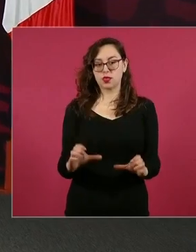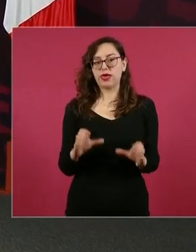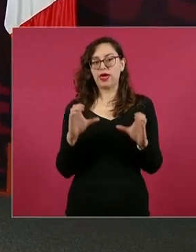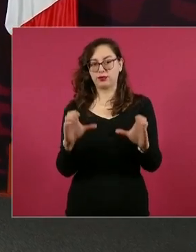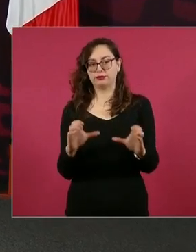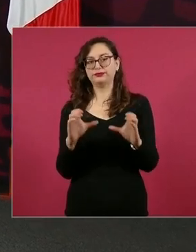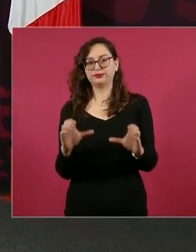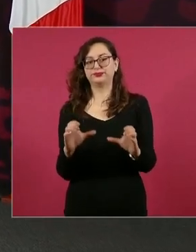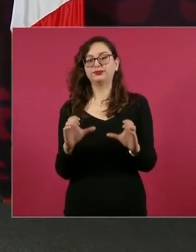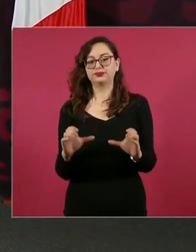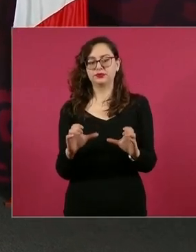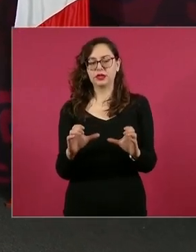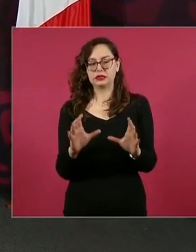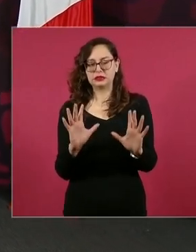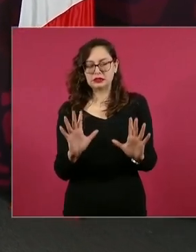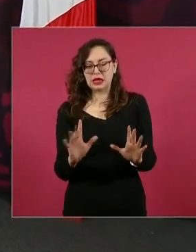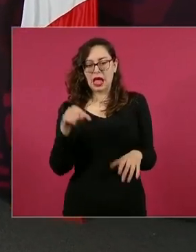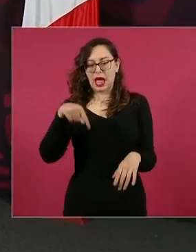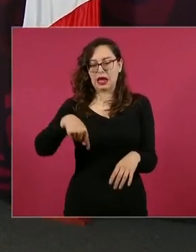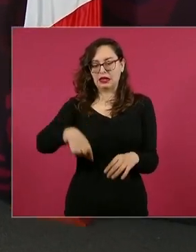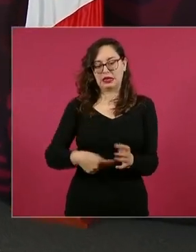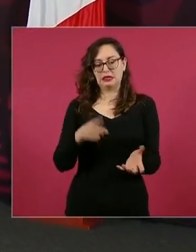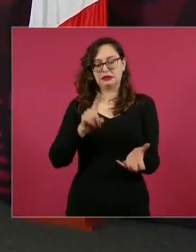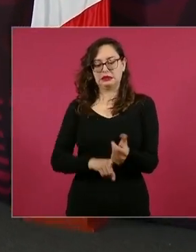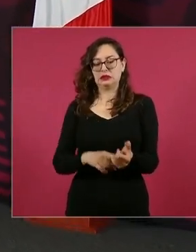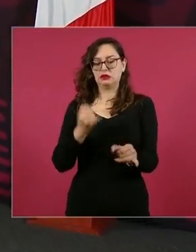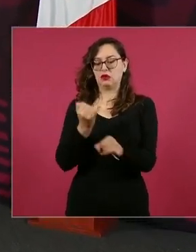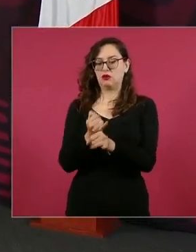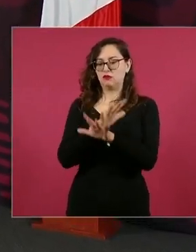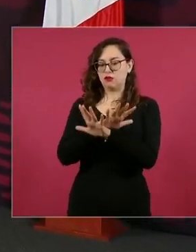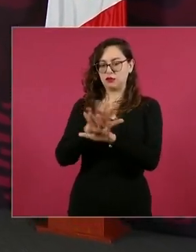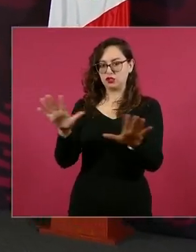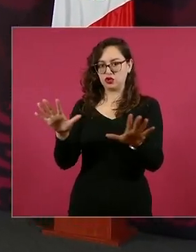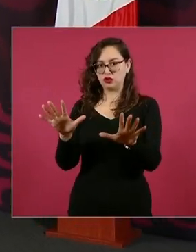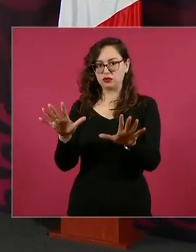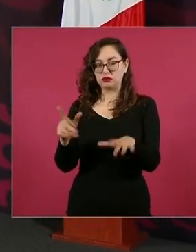monopolizar la información en